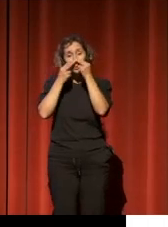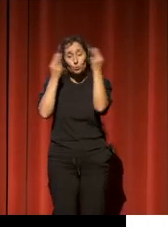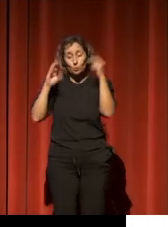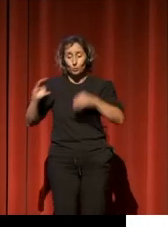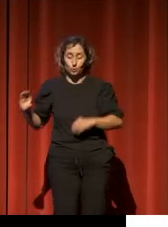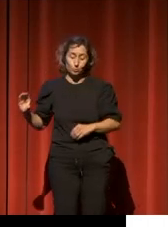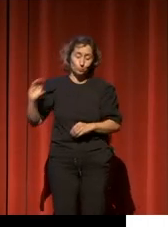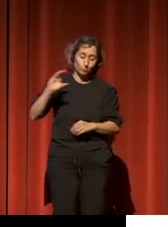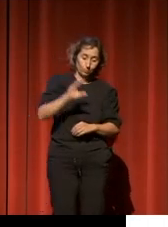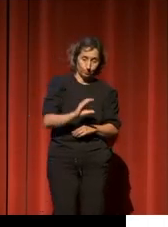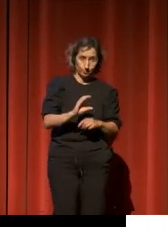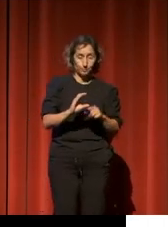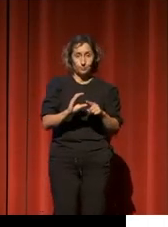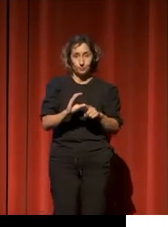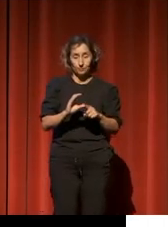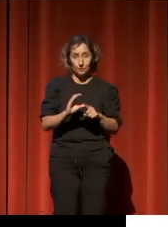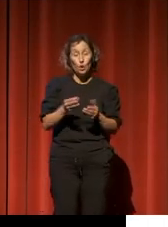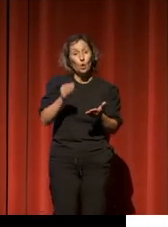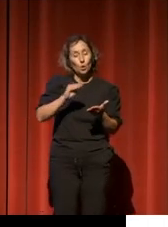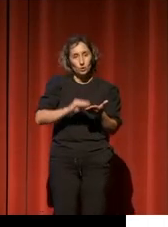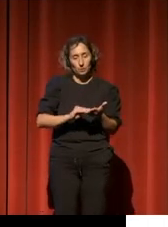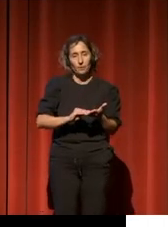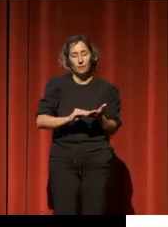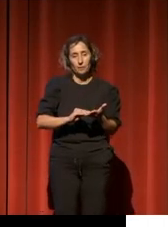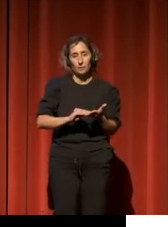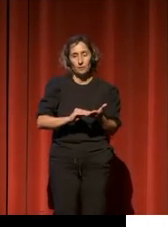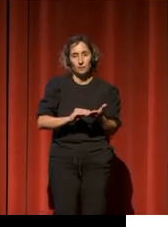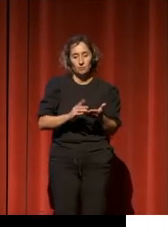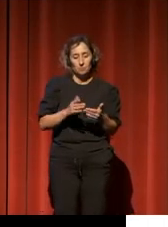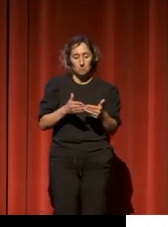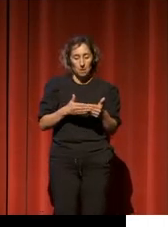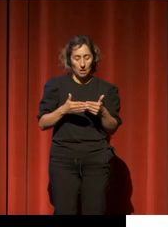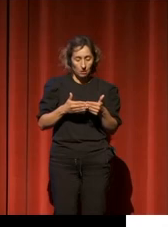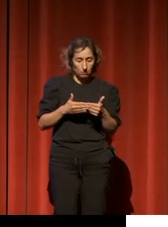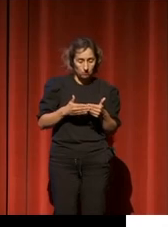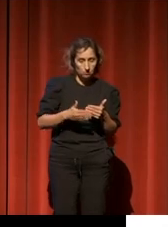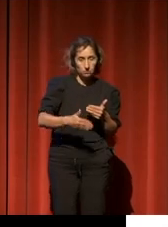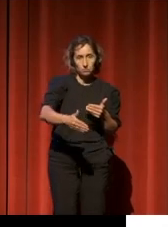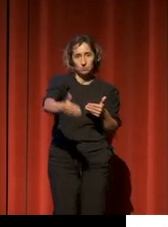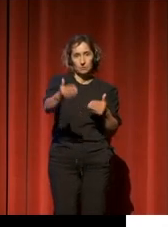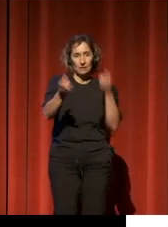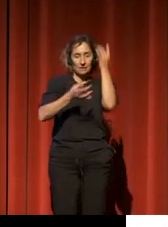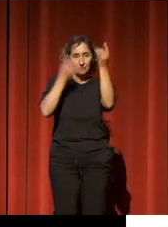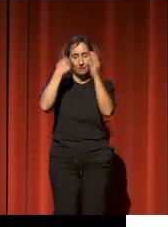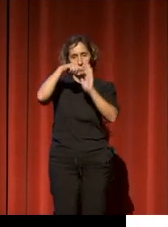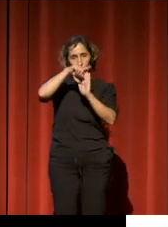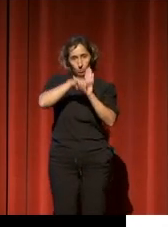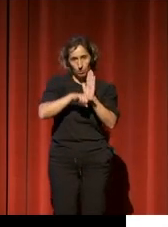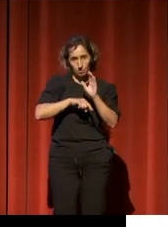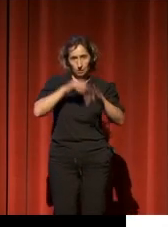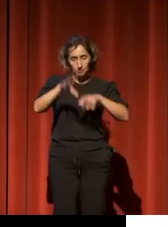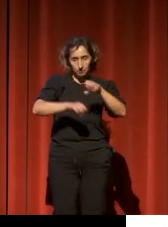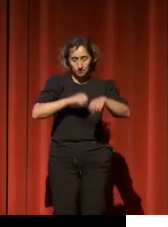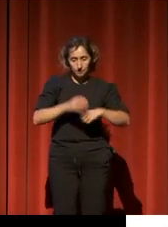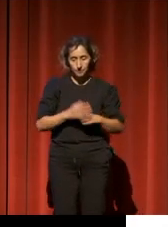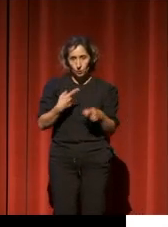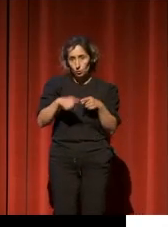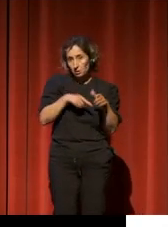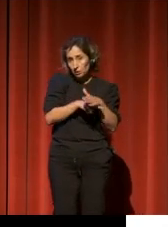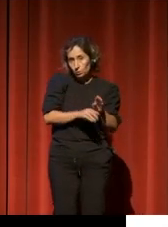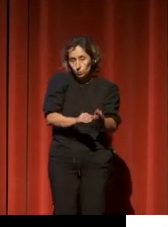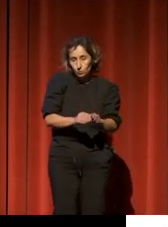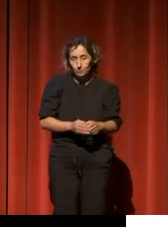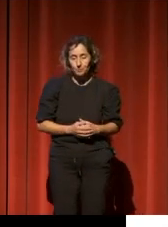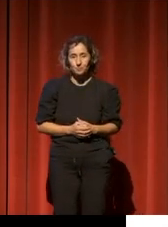destinado a la adquisición de fondos ya la programación de de actividades en este caso inicialmente